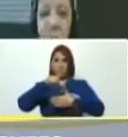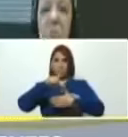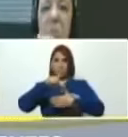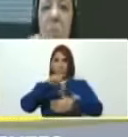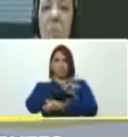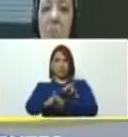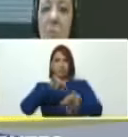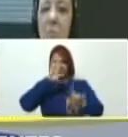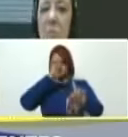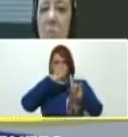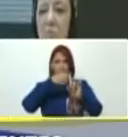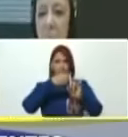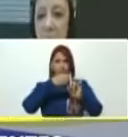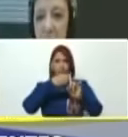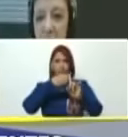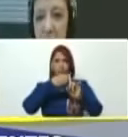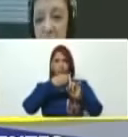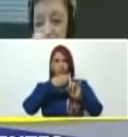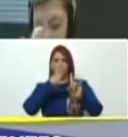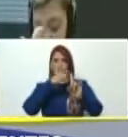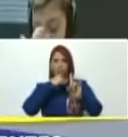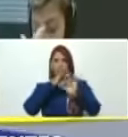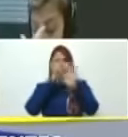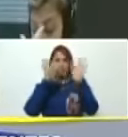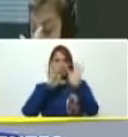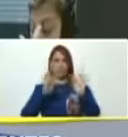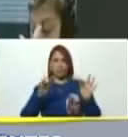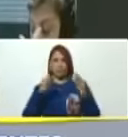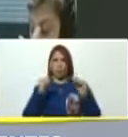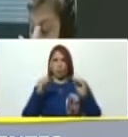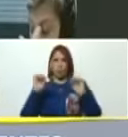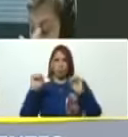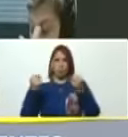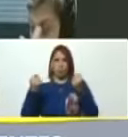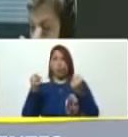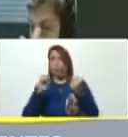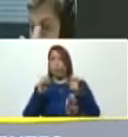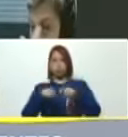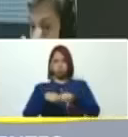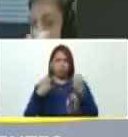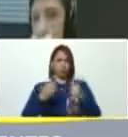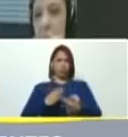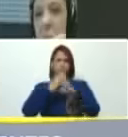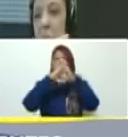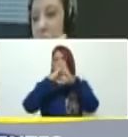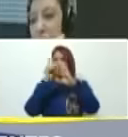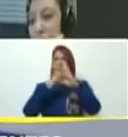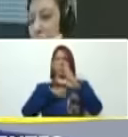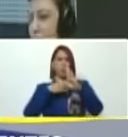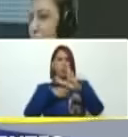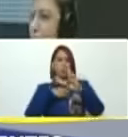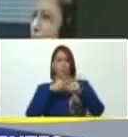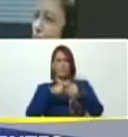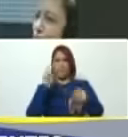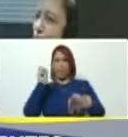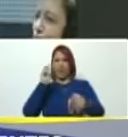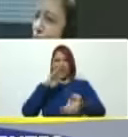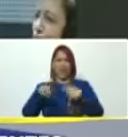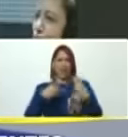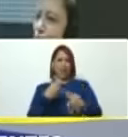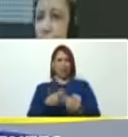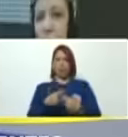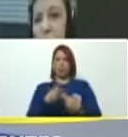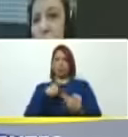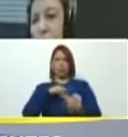está trazado y no habrá forma de torcerlo, de detenerlo, ni de excluir a nadie de